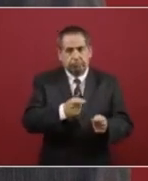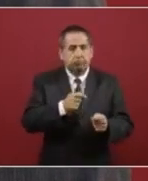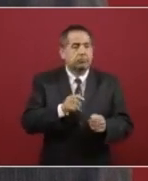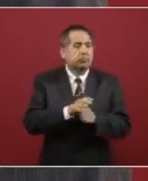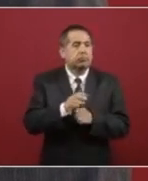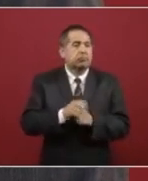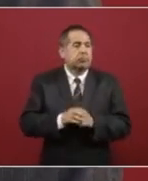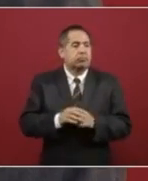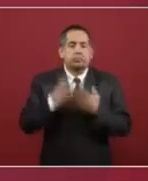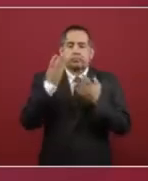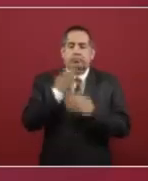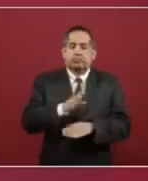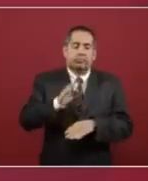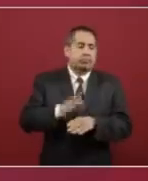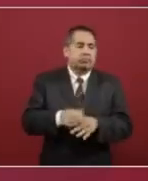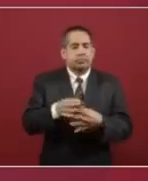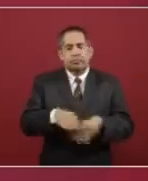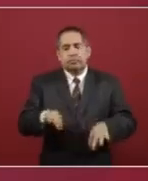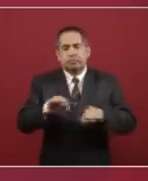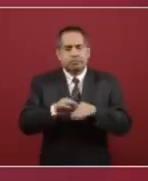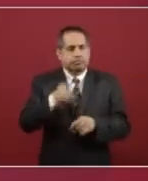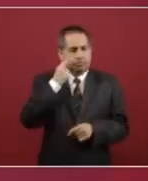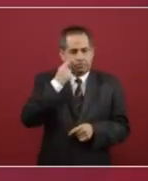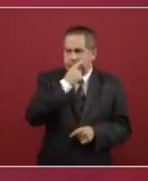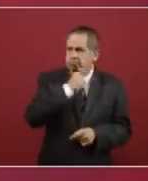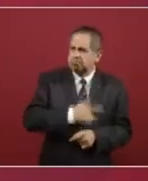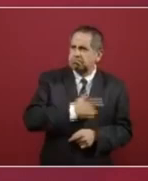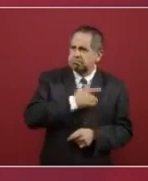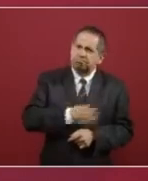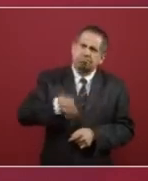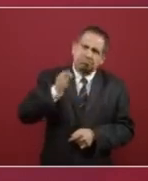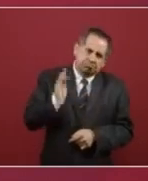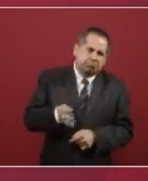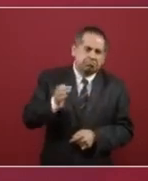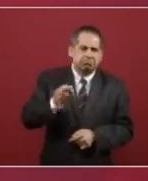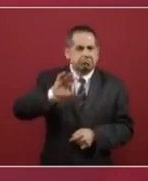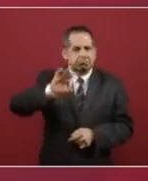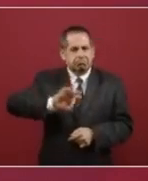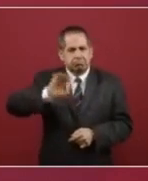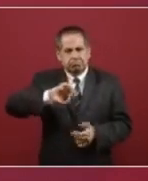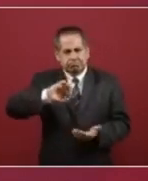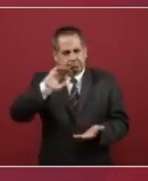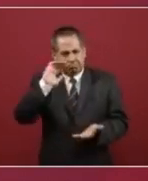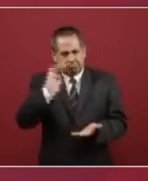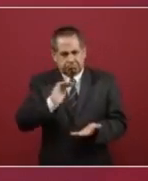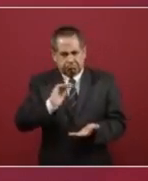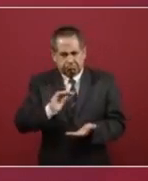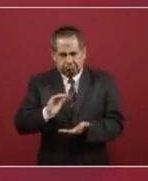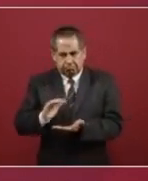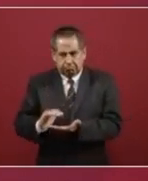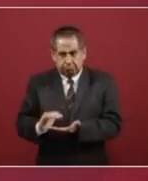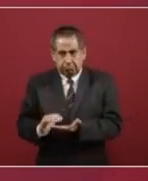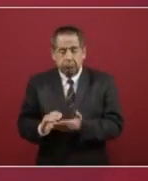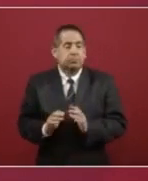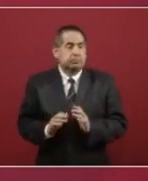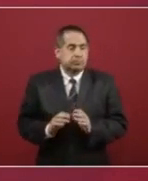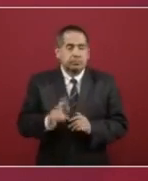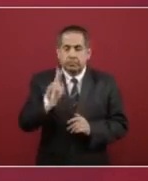institución bancaria que tome la iniciativa y lleve a la práctica un